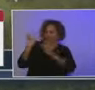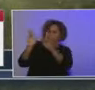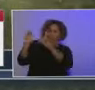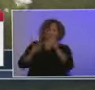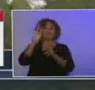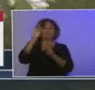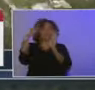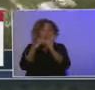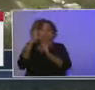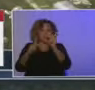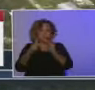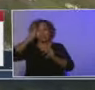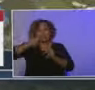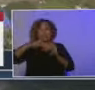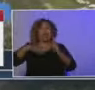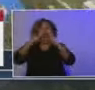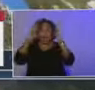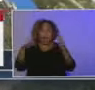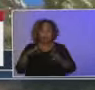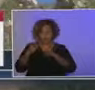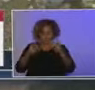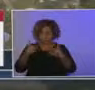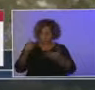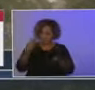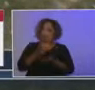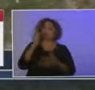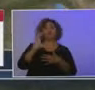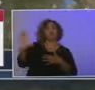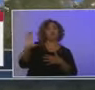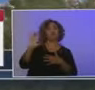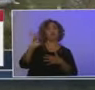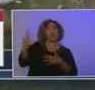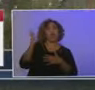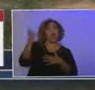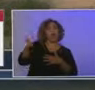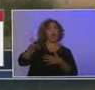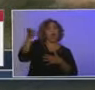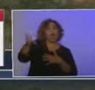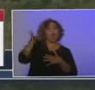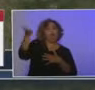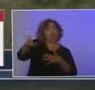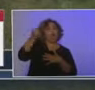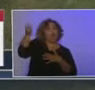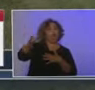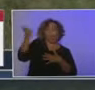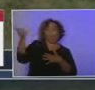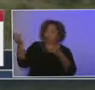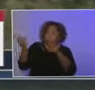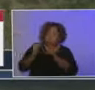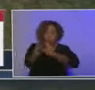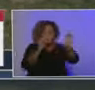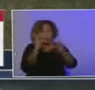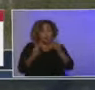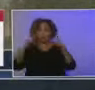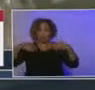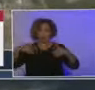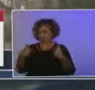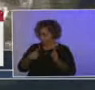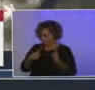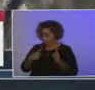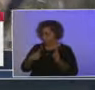70.000 personas necesitando sus casas, teniendo ese dinero achocado en el banco sin que llegue a esas necesidades? Yo no podría